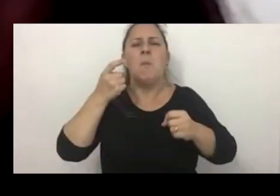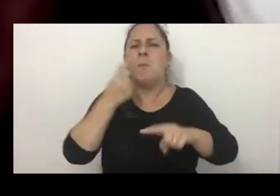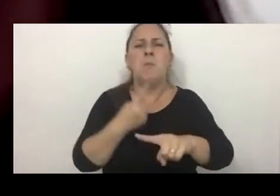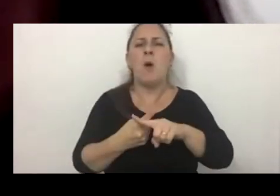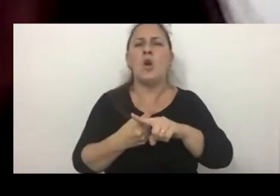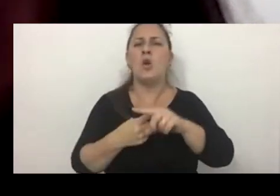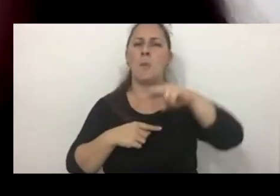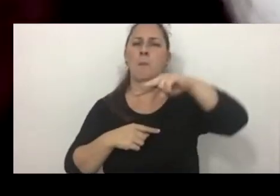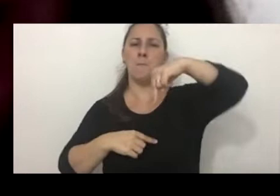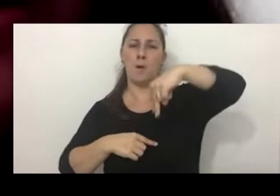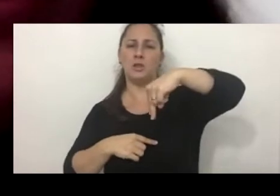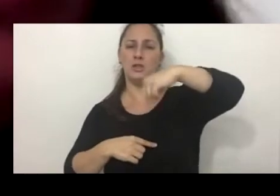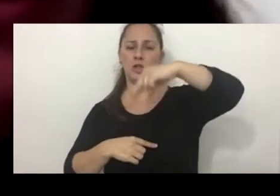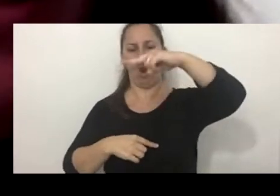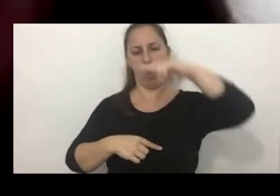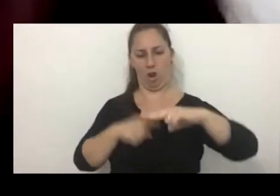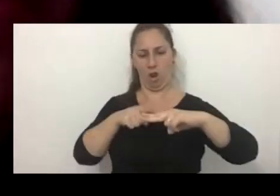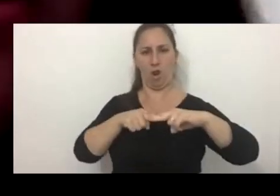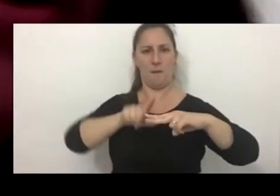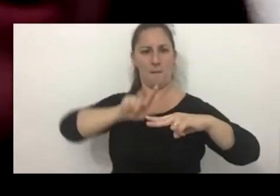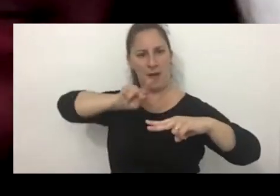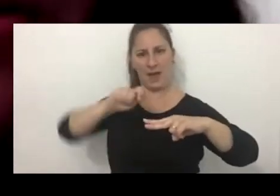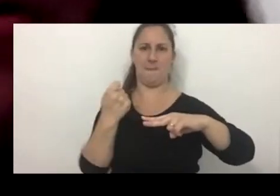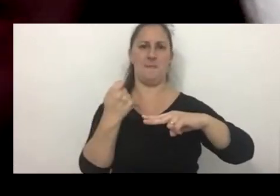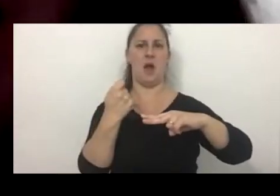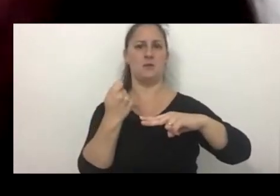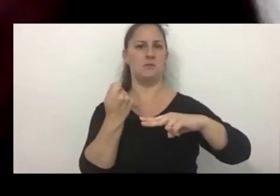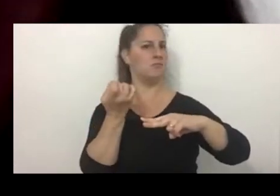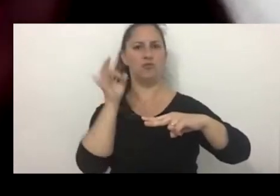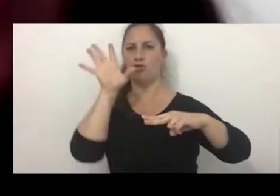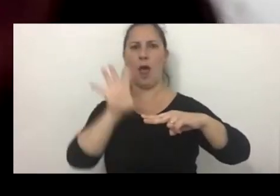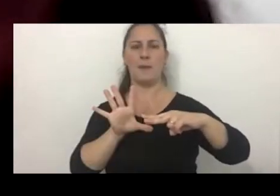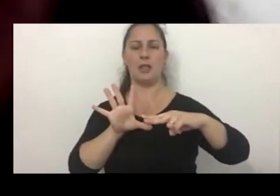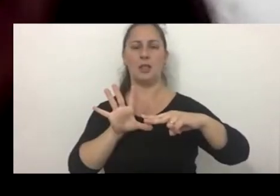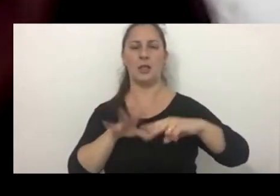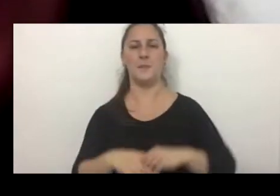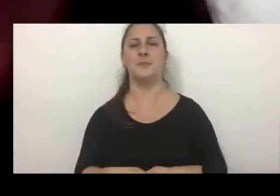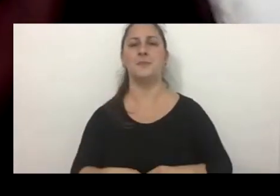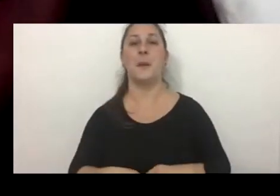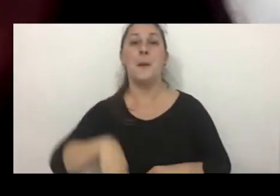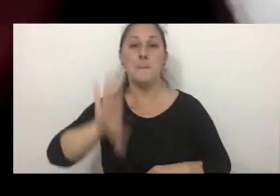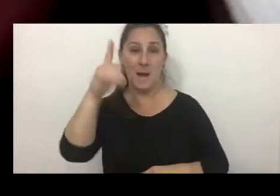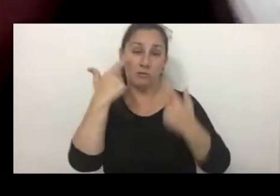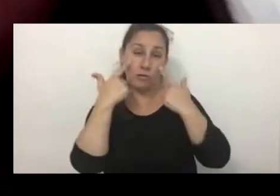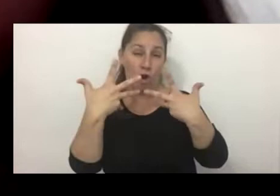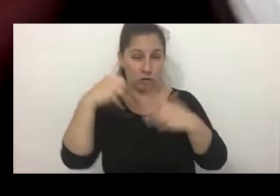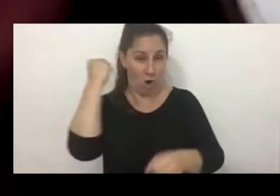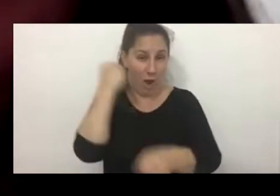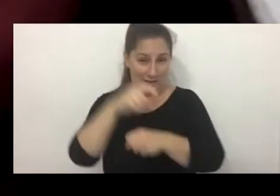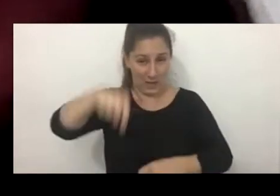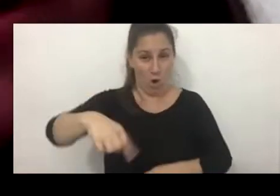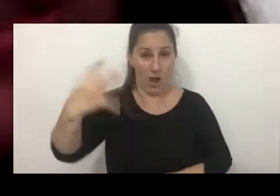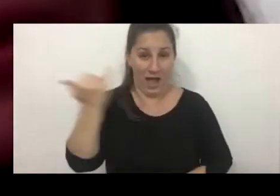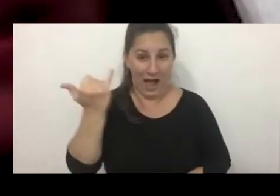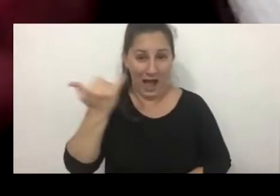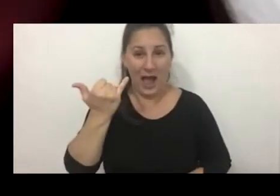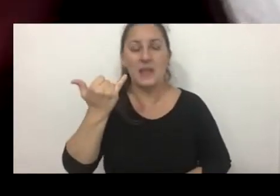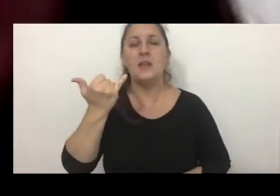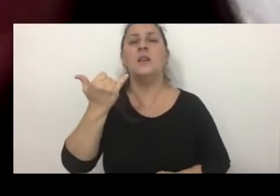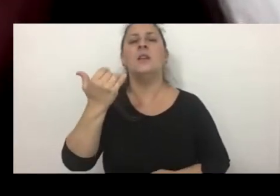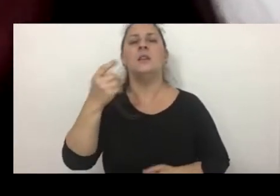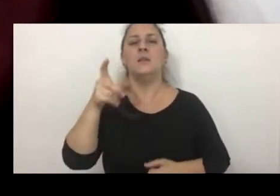esta modificación en el acto del parto, otra de las cosas que surgen son elementos y prácticas